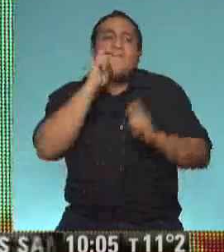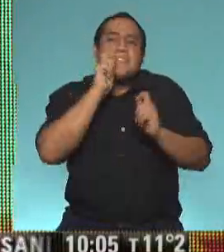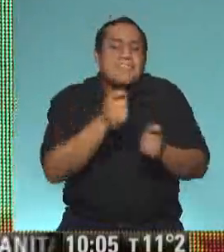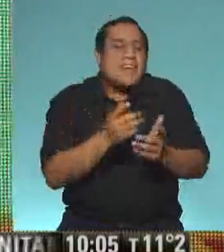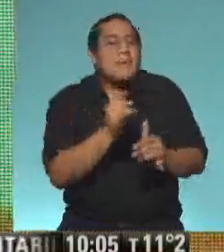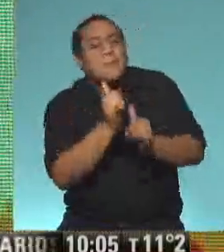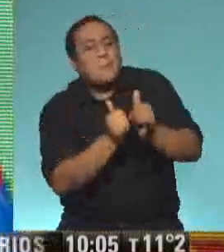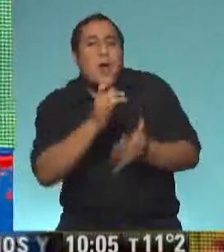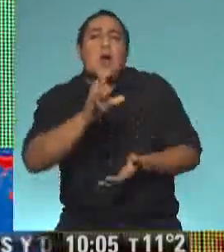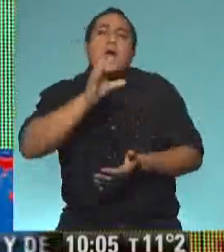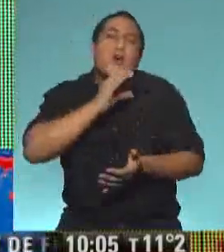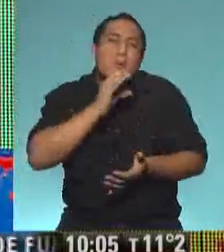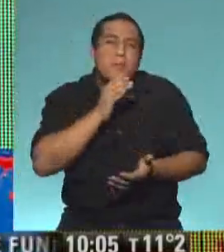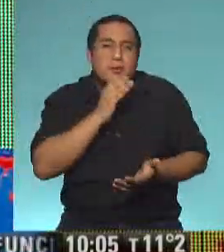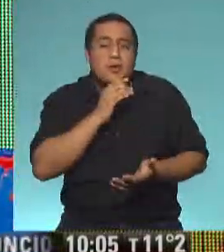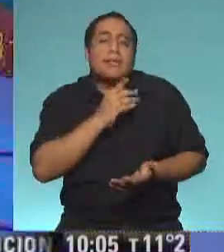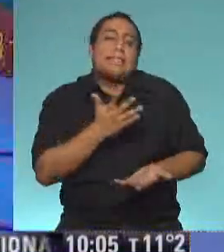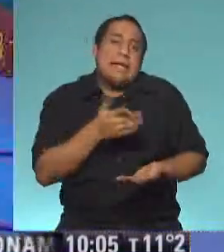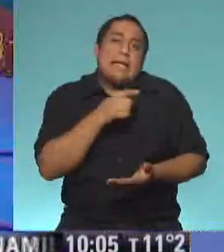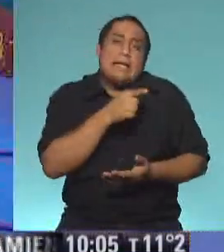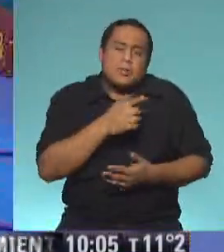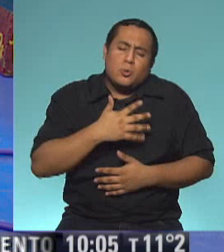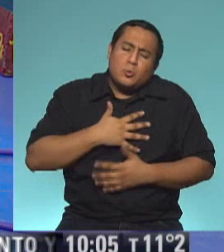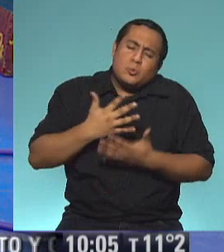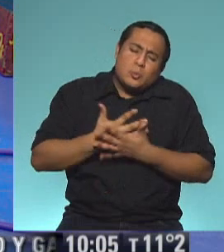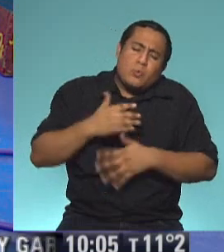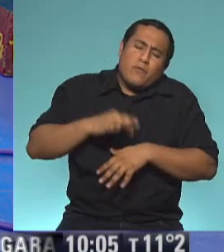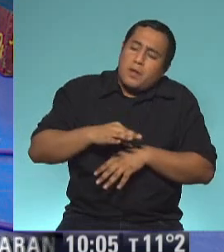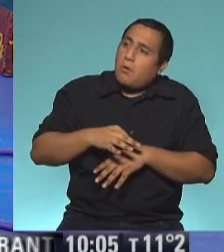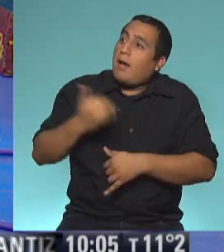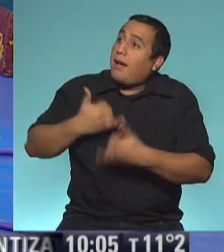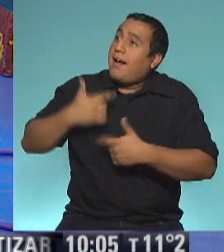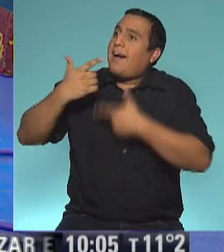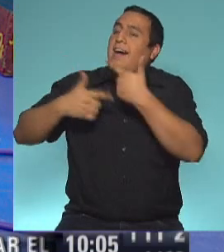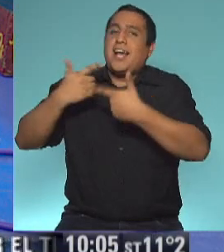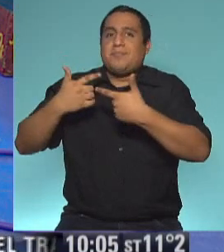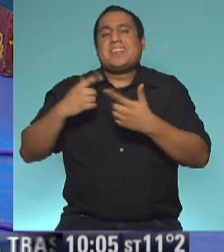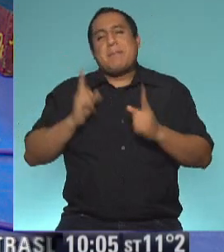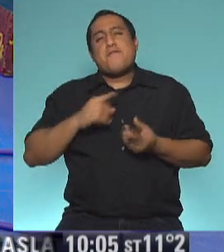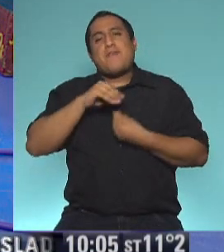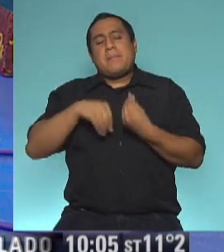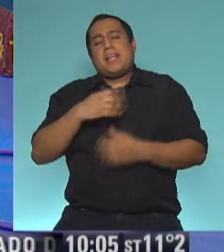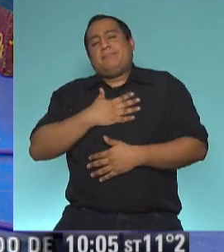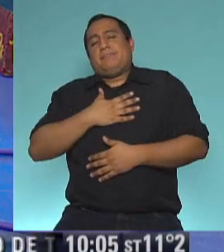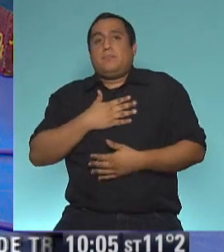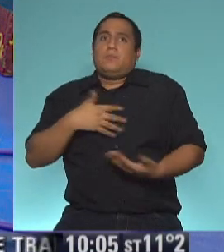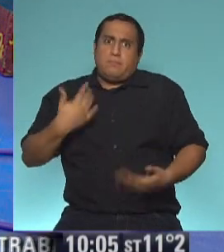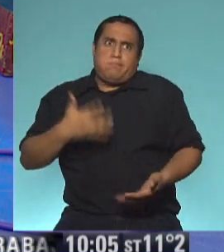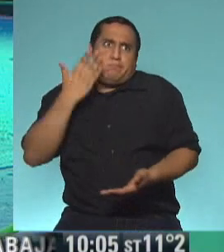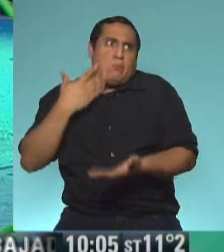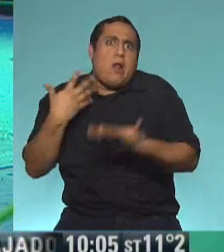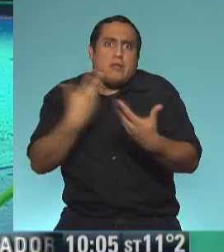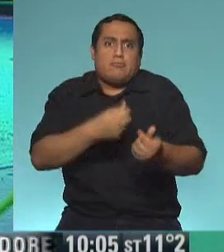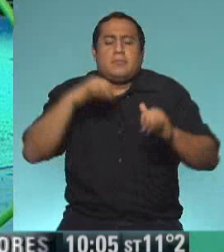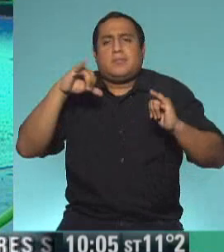reír para poder paliar un poco el dolor y acompañar a las familias y es un acto transformador. Claro. Y hacer más